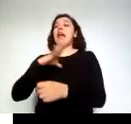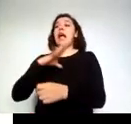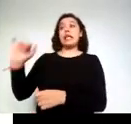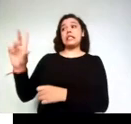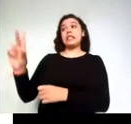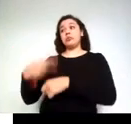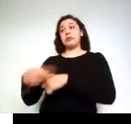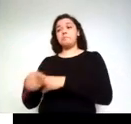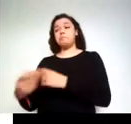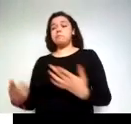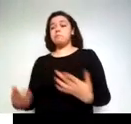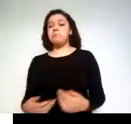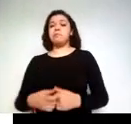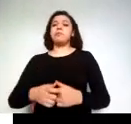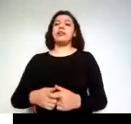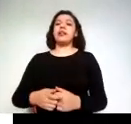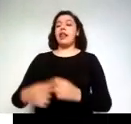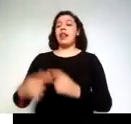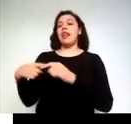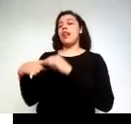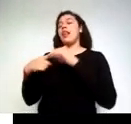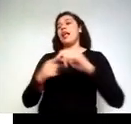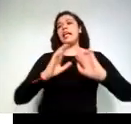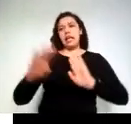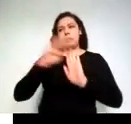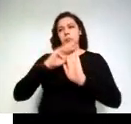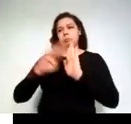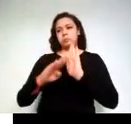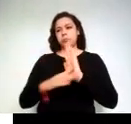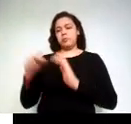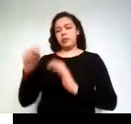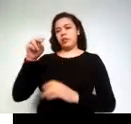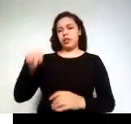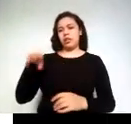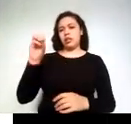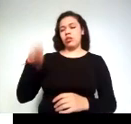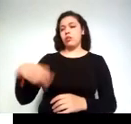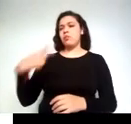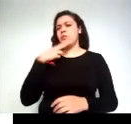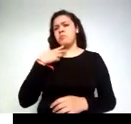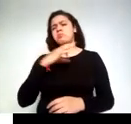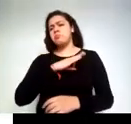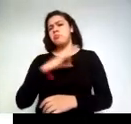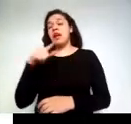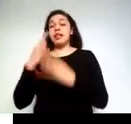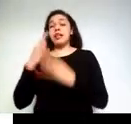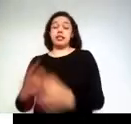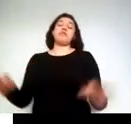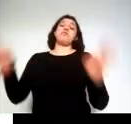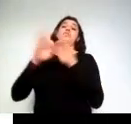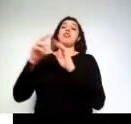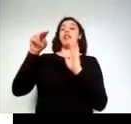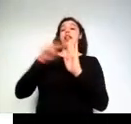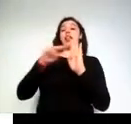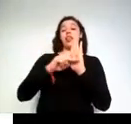¿no? Es a través de la guía que ya está estipulada en la norma y que pueden ocupar. Es importante decirles que la normatividad dice